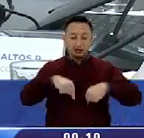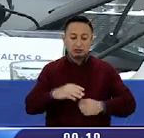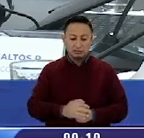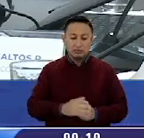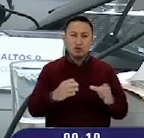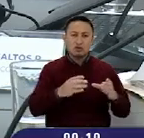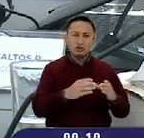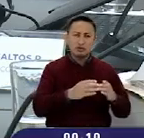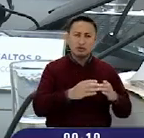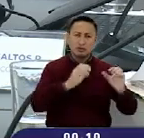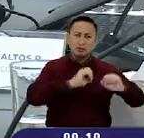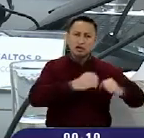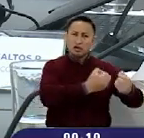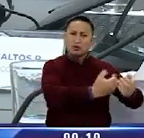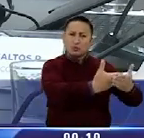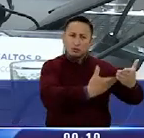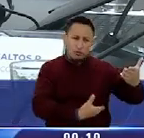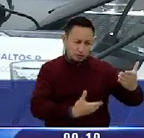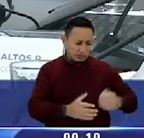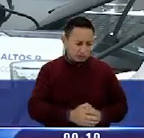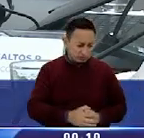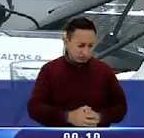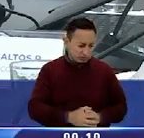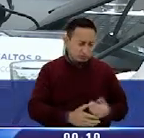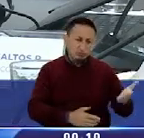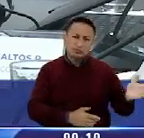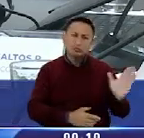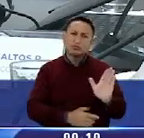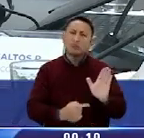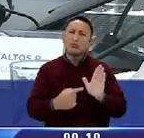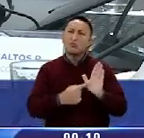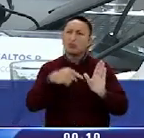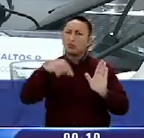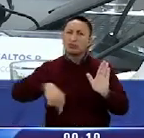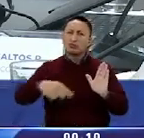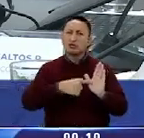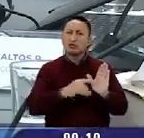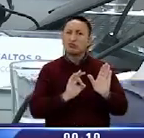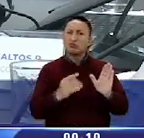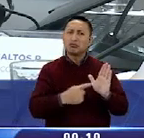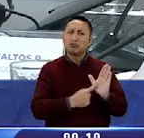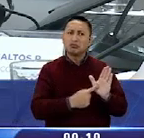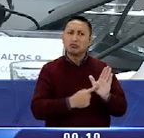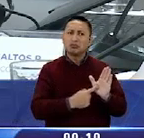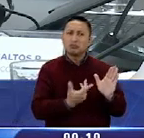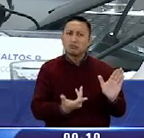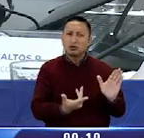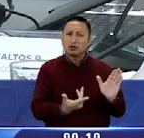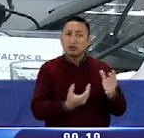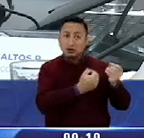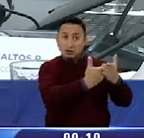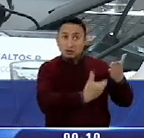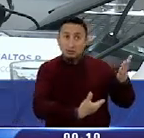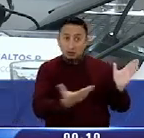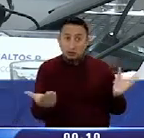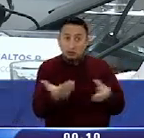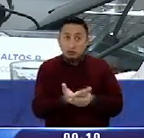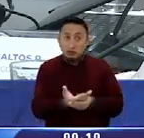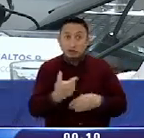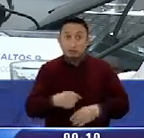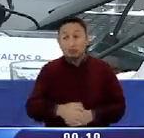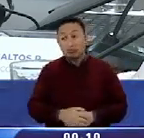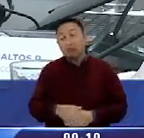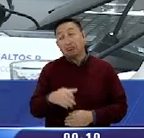nos manda un informe designando a una persona que no ha sido postulante. ¿Ah? Ese informe también entonces es vinculante y nosotros tenemos que